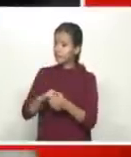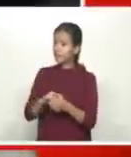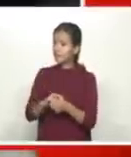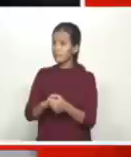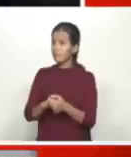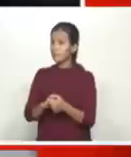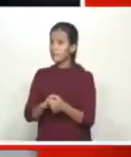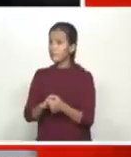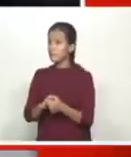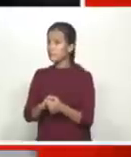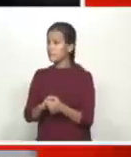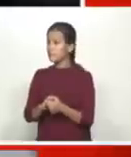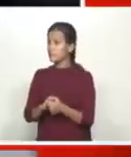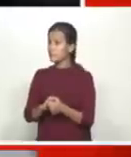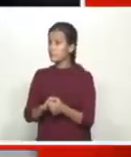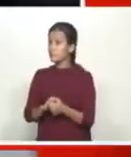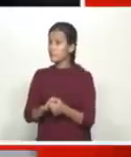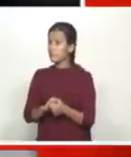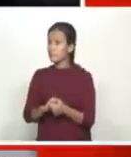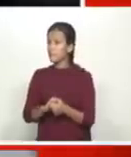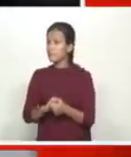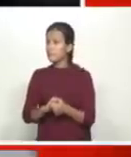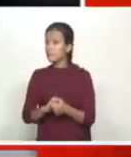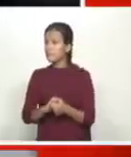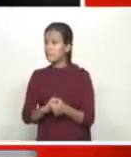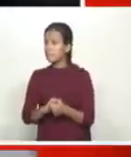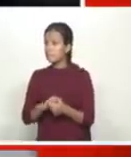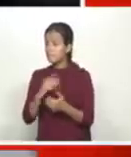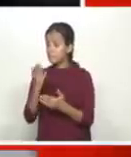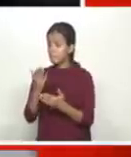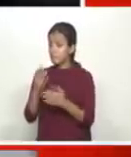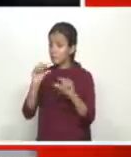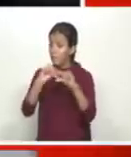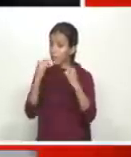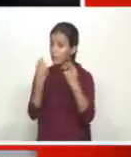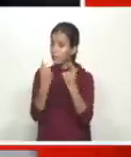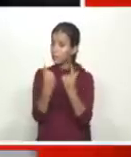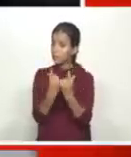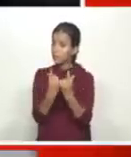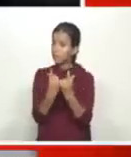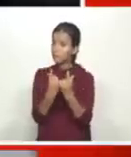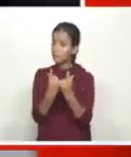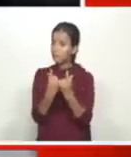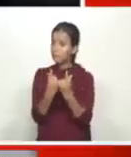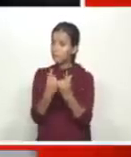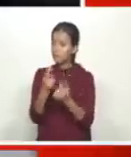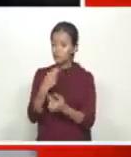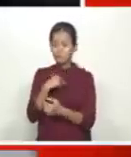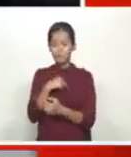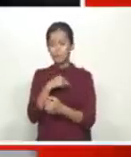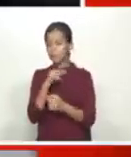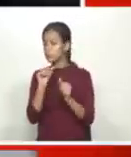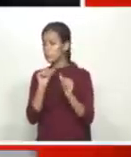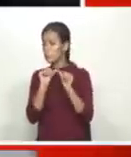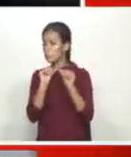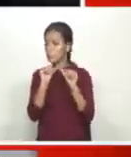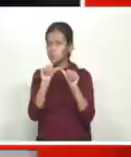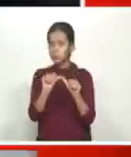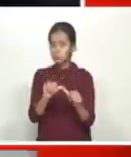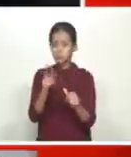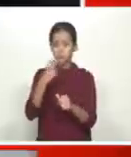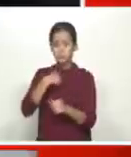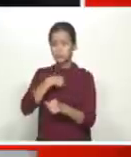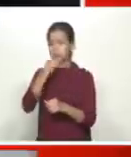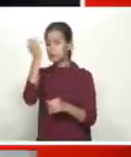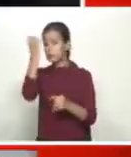Michel Foucault, que es francés. Dice que el poder. No es lo que siempre hemos pensado, que el poder es el que se